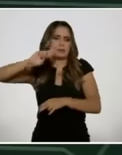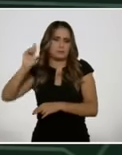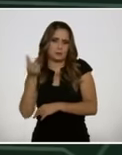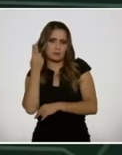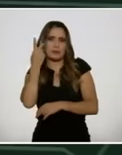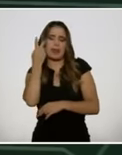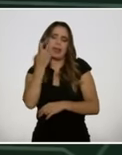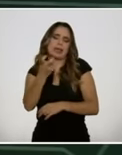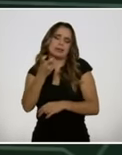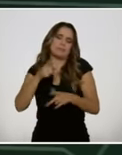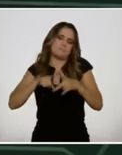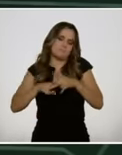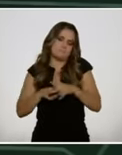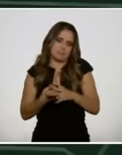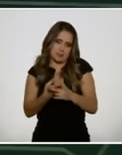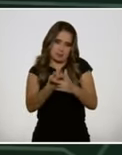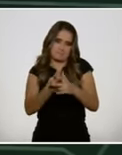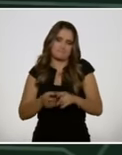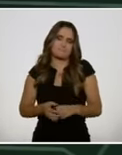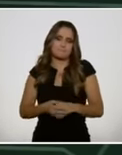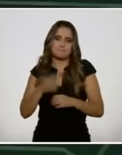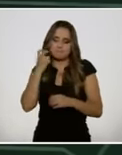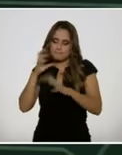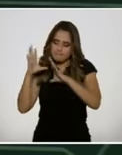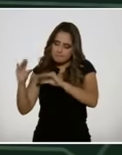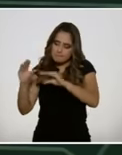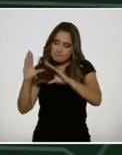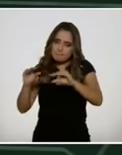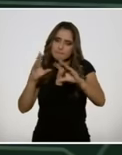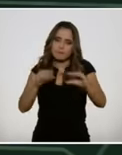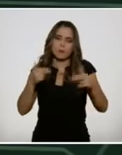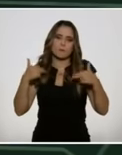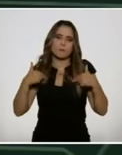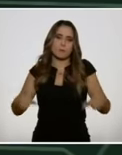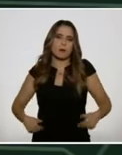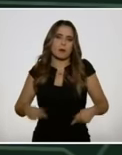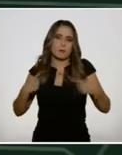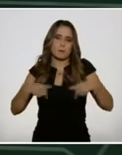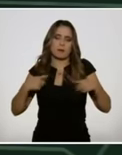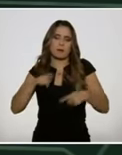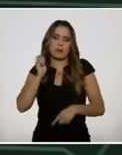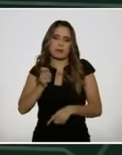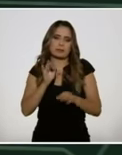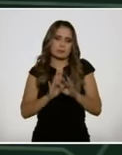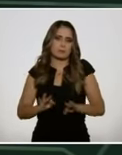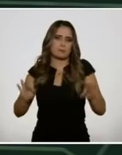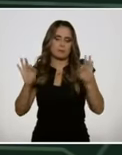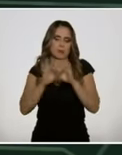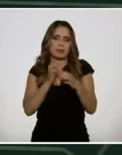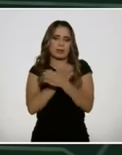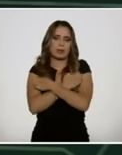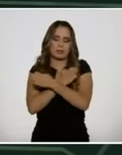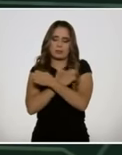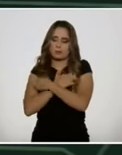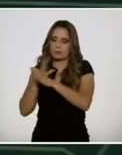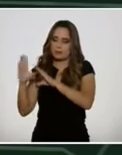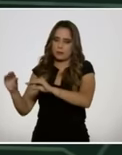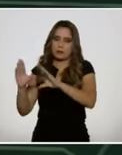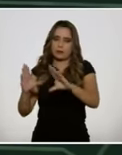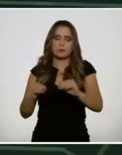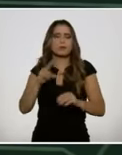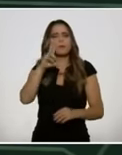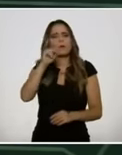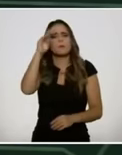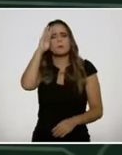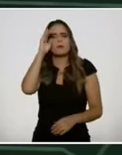completa de lo que es la formación de un ser humano. Es decir, no solamente se trataba de